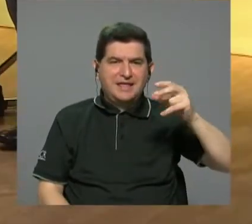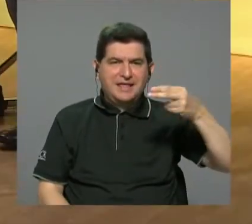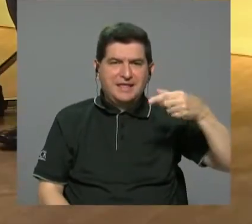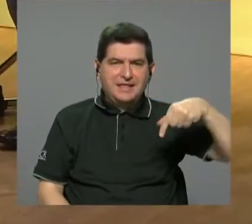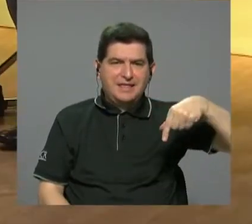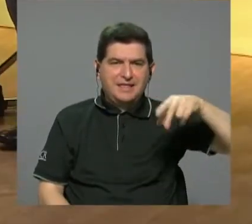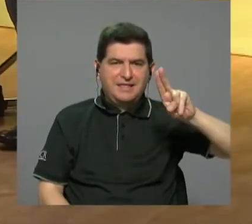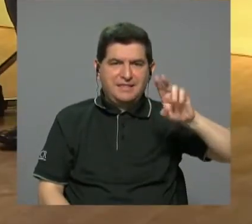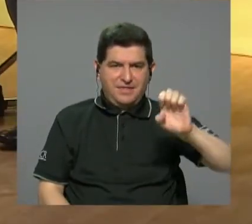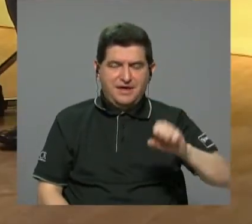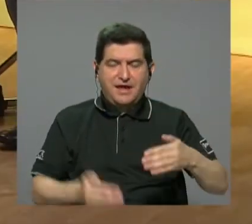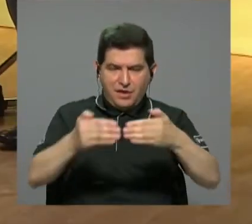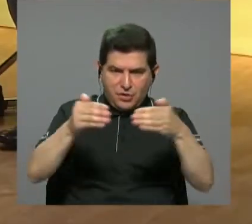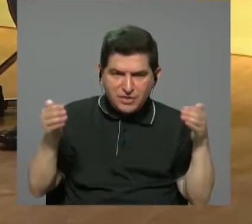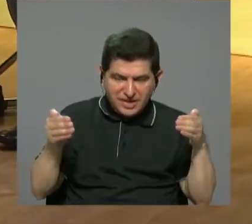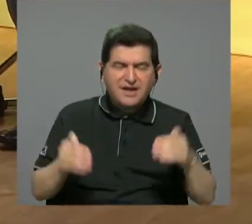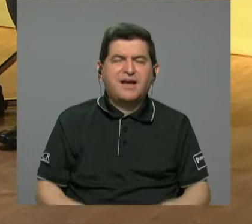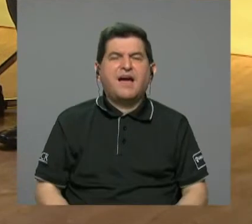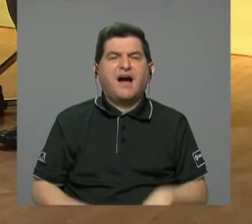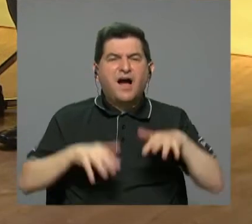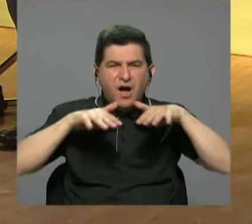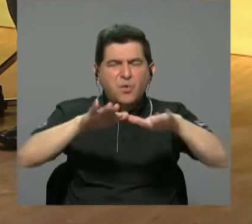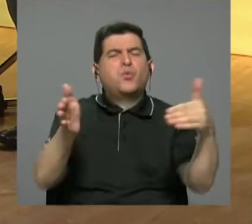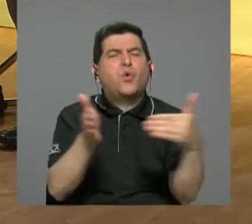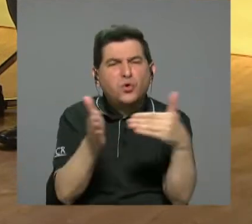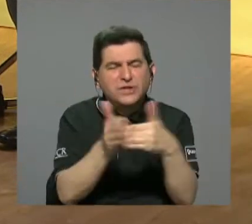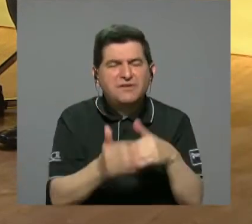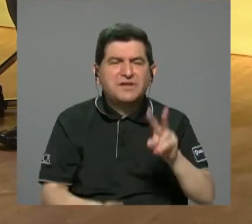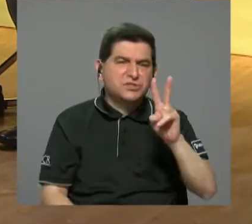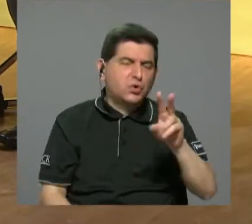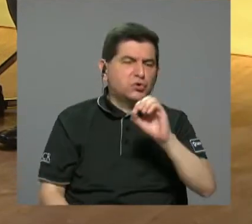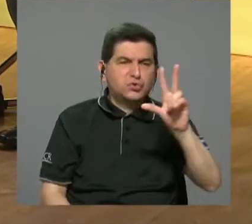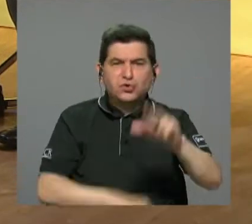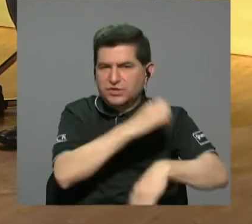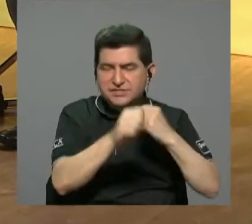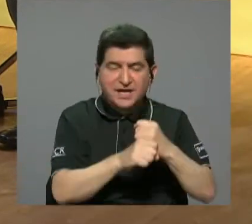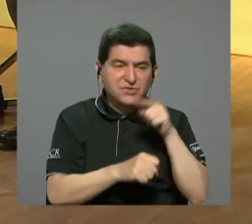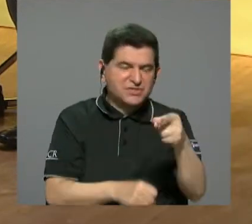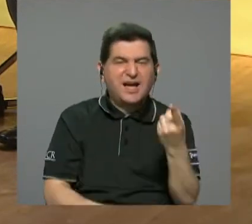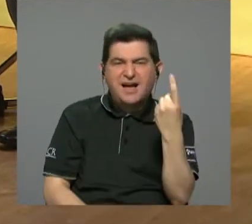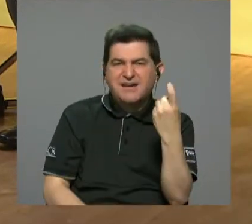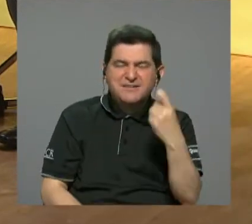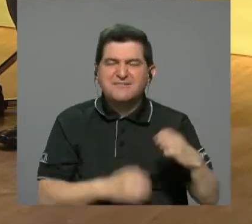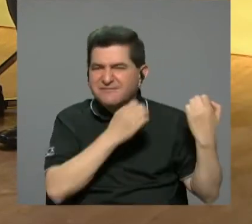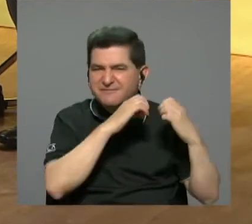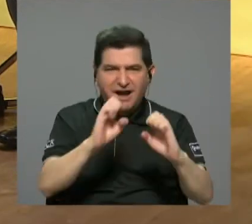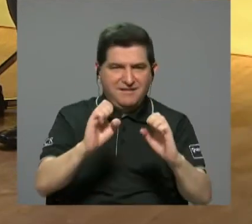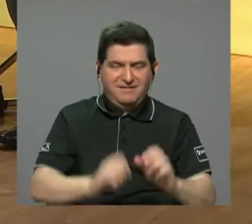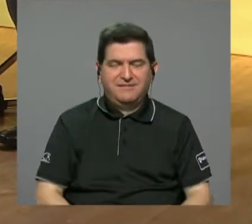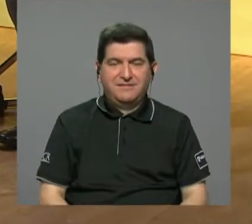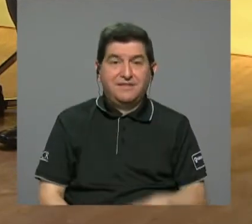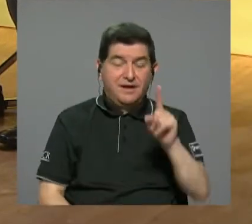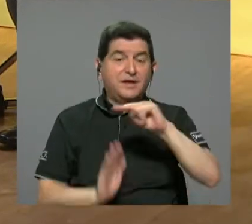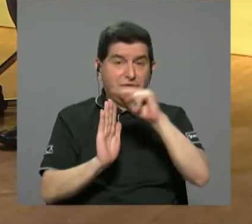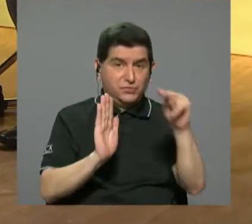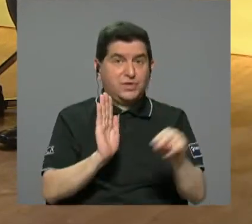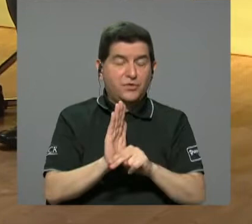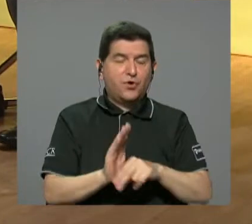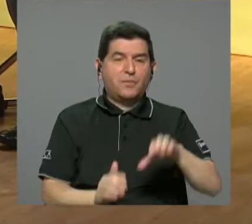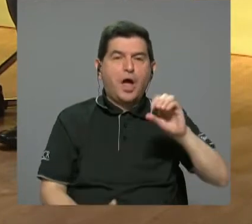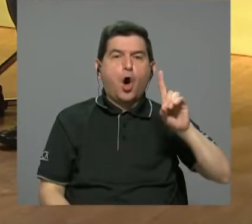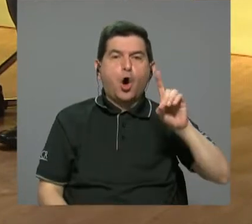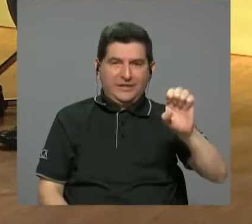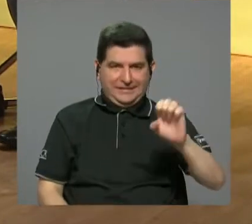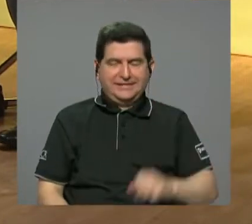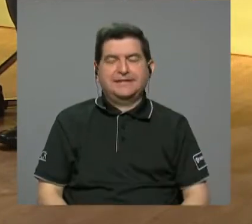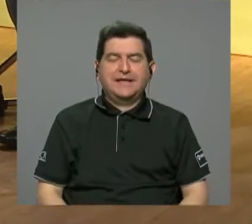¿verdad? Entonces es reconstruir vulnerabilidades. Entonces ahí falta una estrategia que es uno de los estándares OCDE, por ejemplo, que